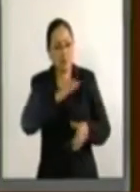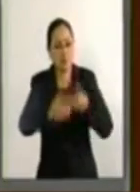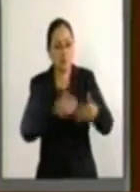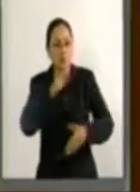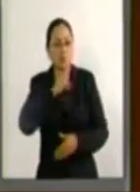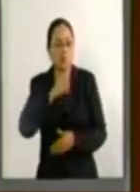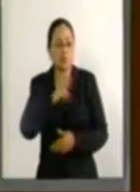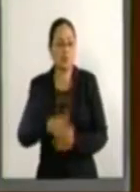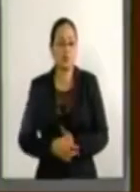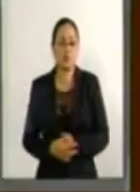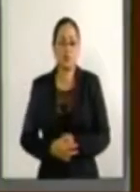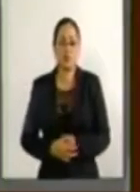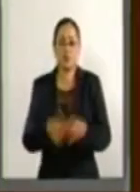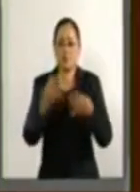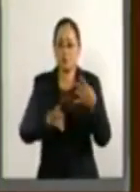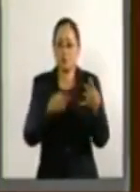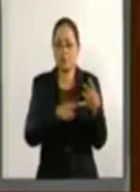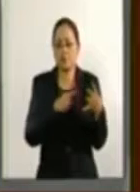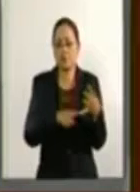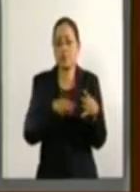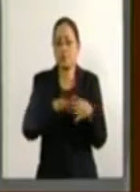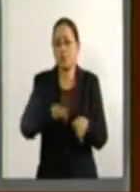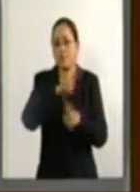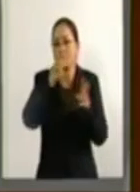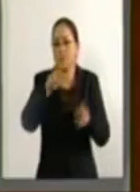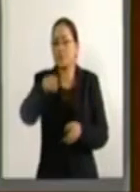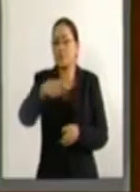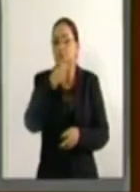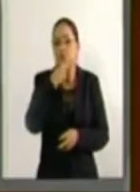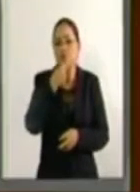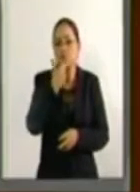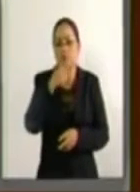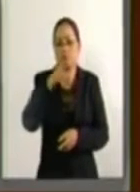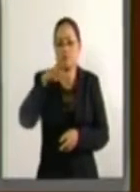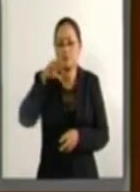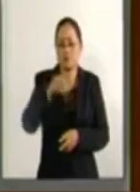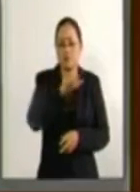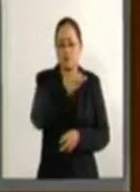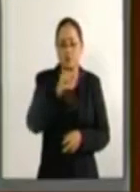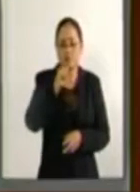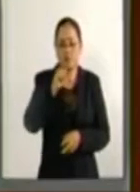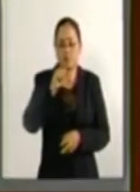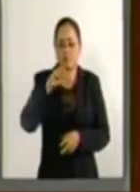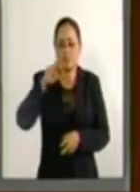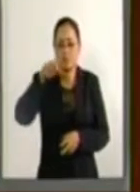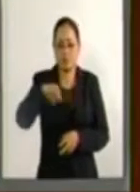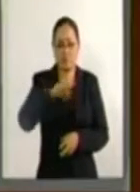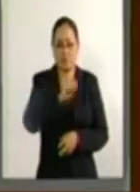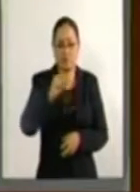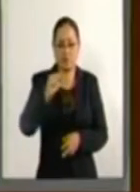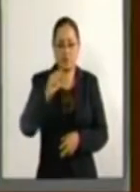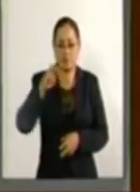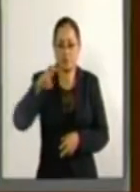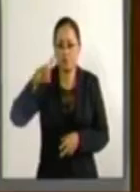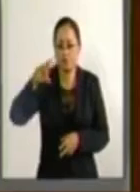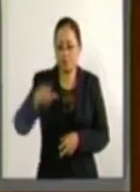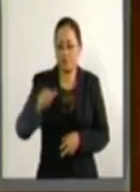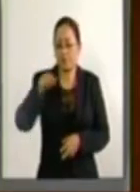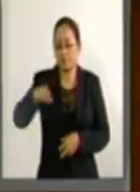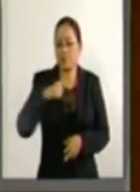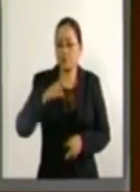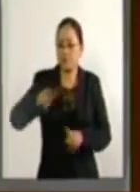avanzando. Finalmente me referiré al caso de Horacio Aarón Saavedra, que él